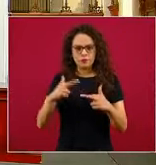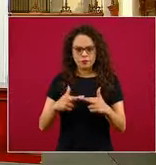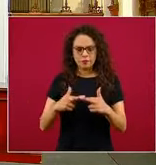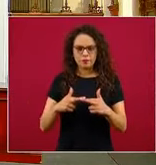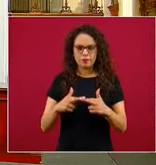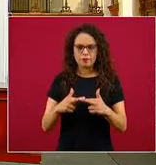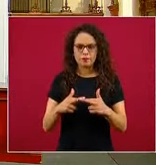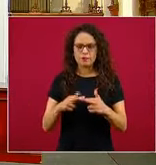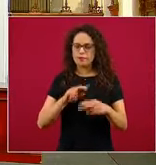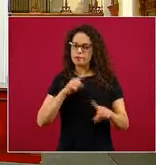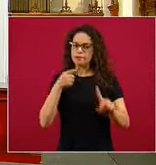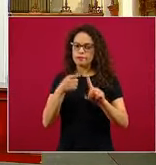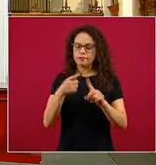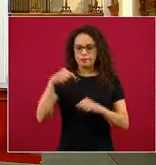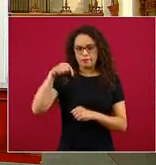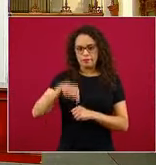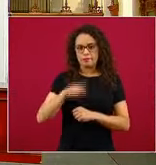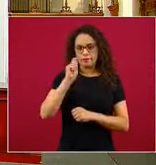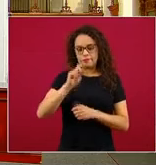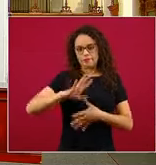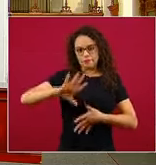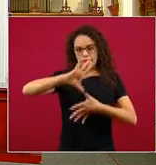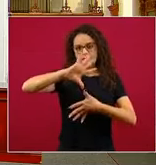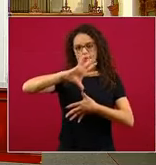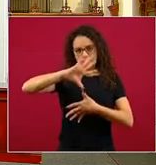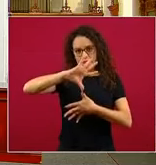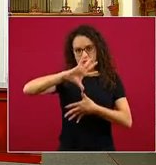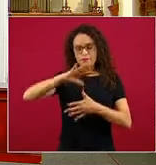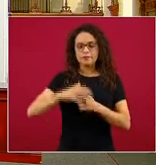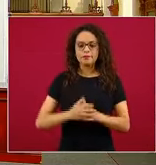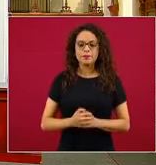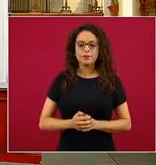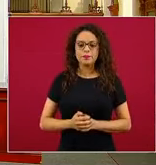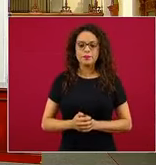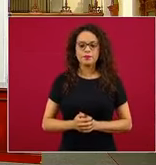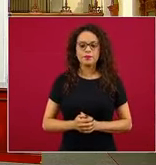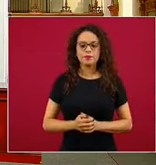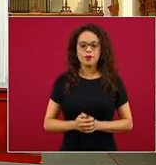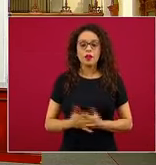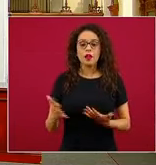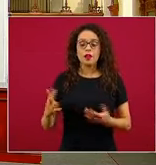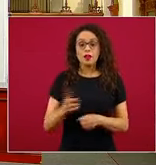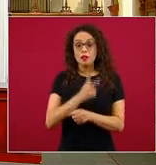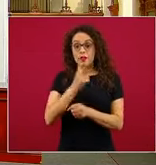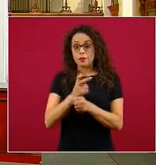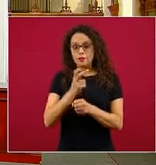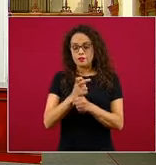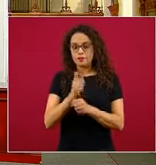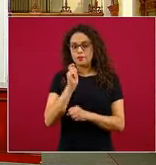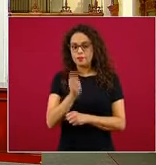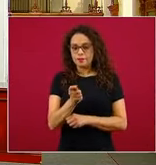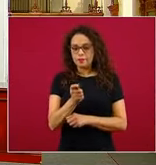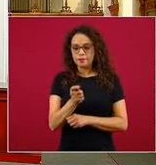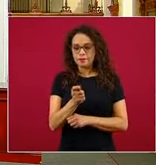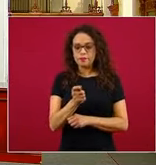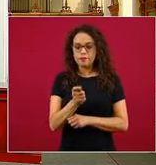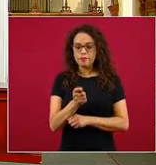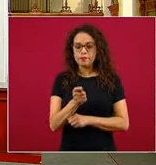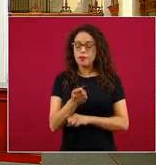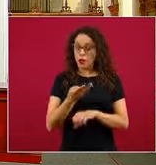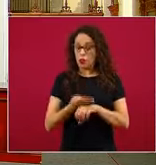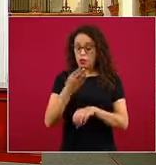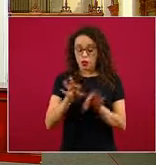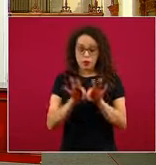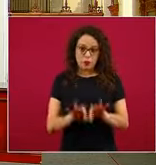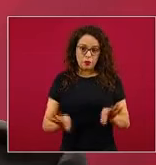particular lo que ocurre en nuestra región, en el continente americano. Y el segundo elemento que nos parece de mucha